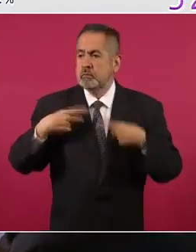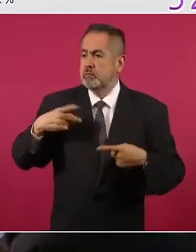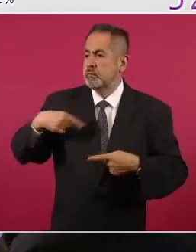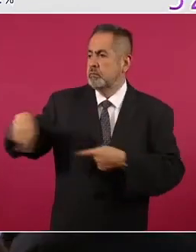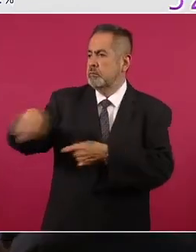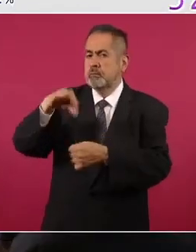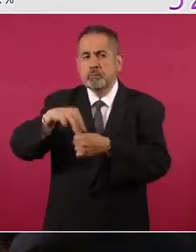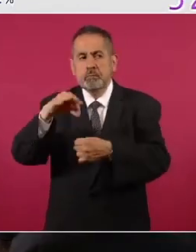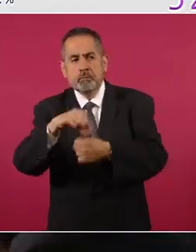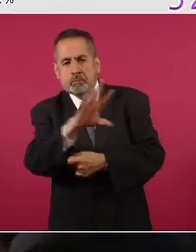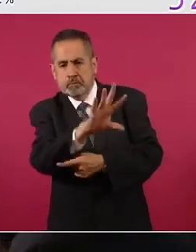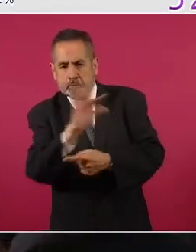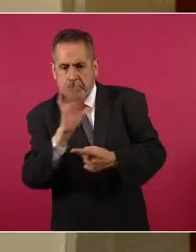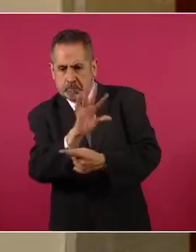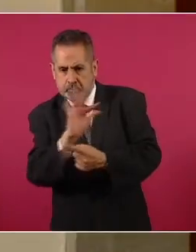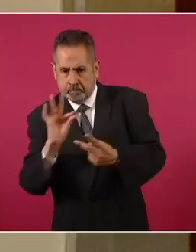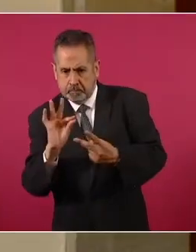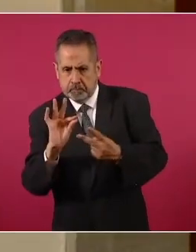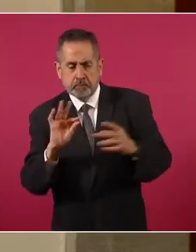ciudadanía,